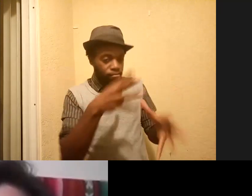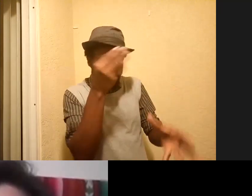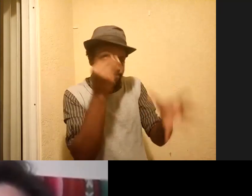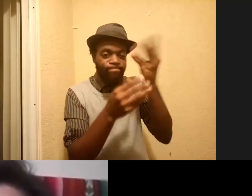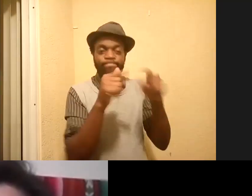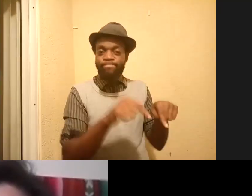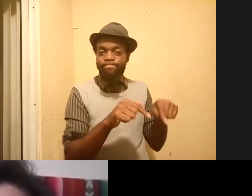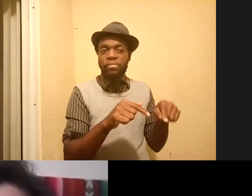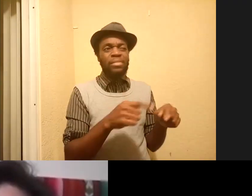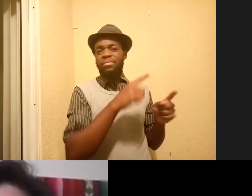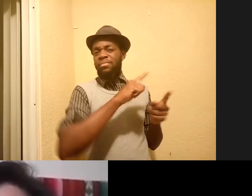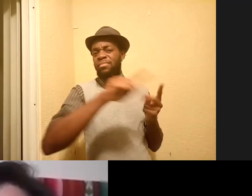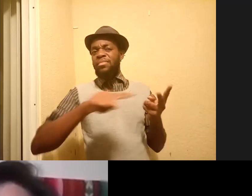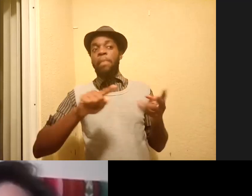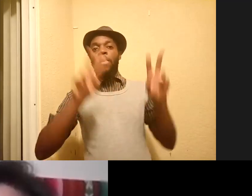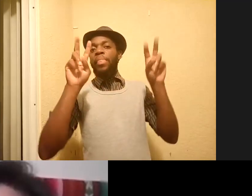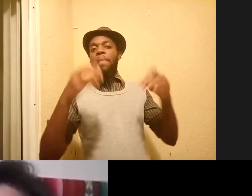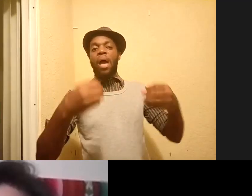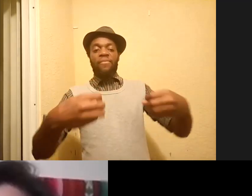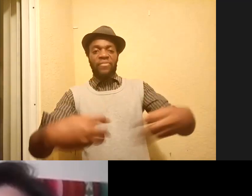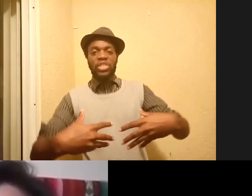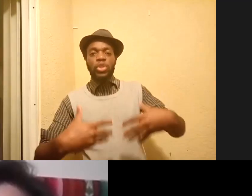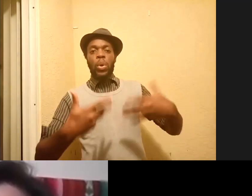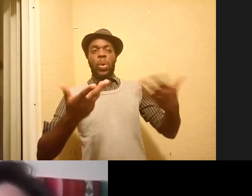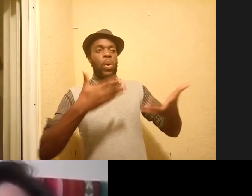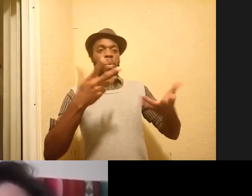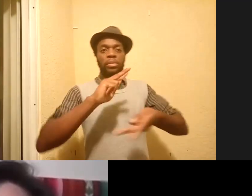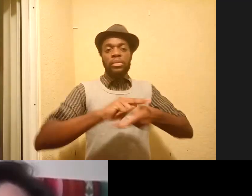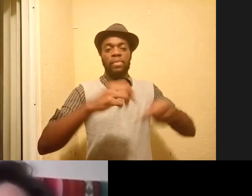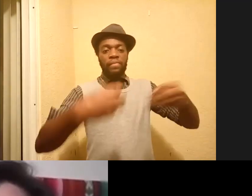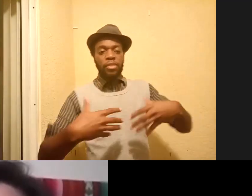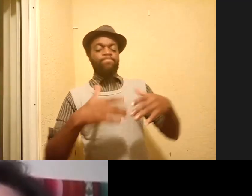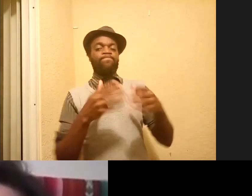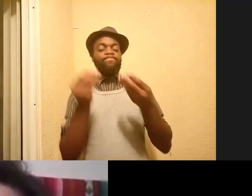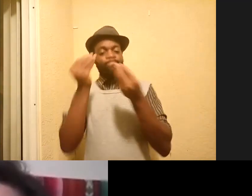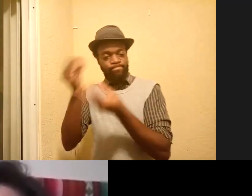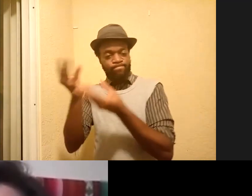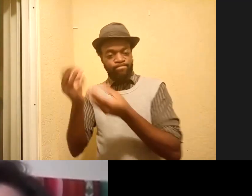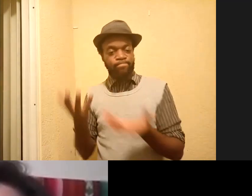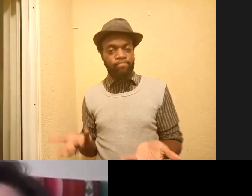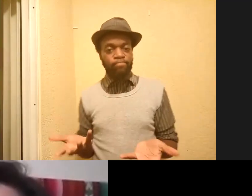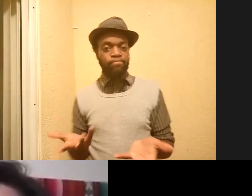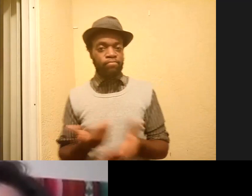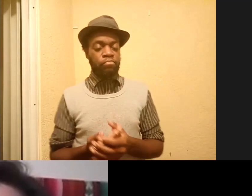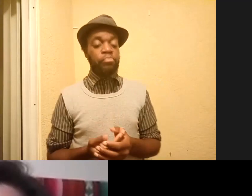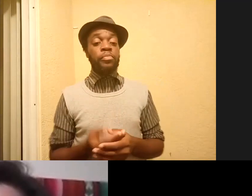enfermedades de transmisión sexual. Las mujeres con discapacidad no acceden de manera